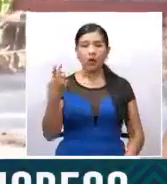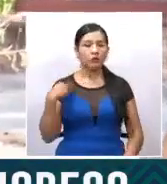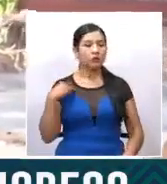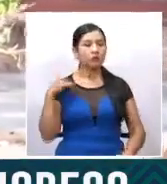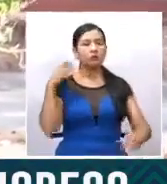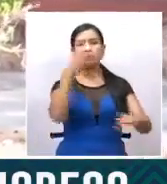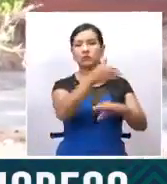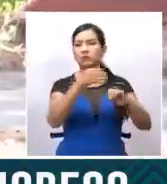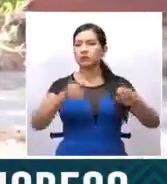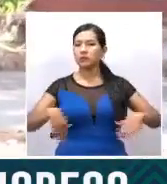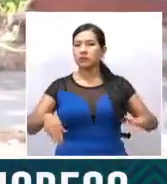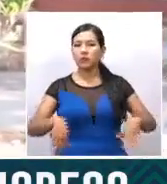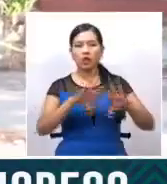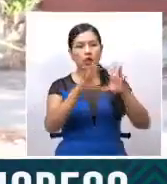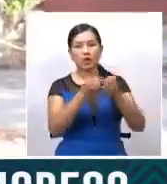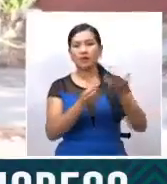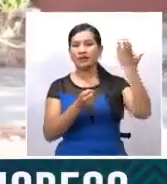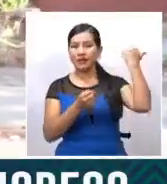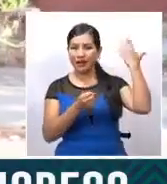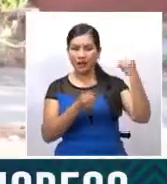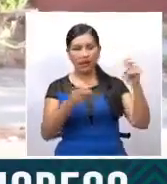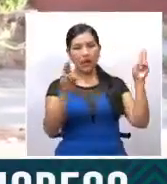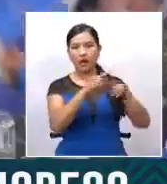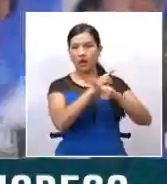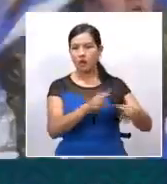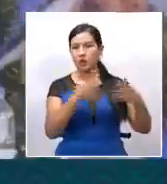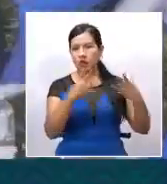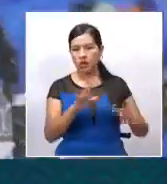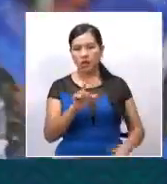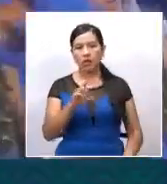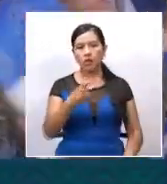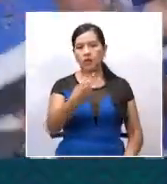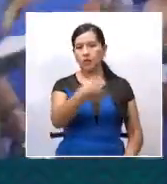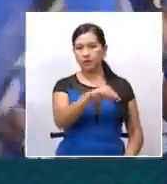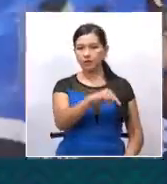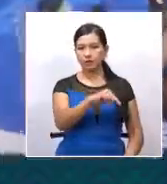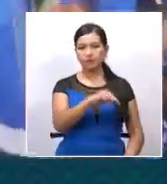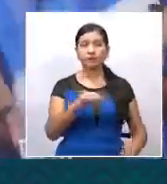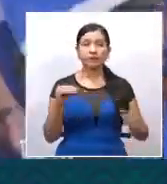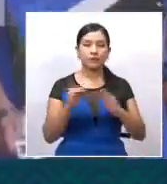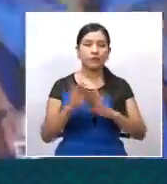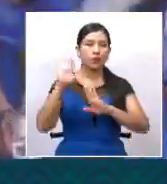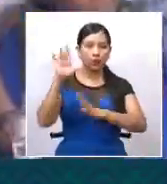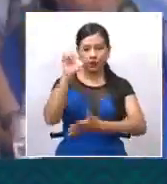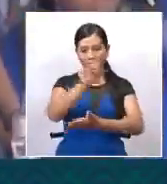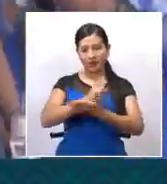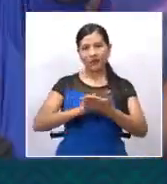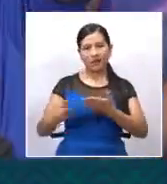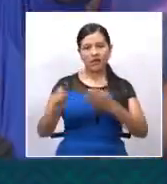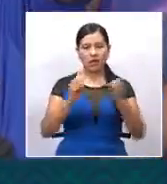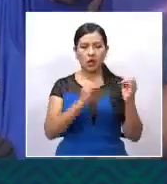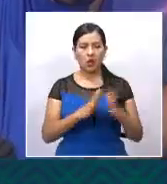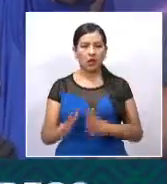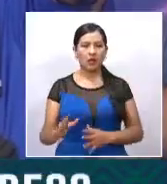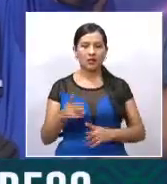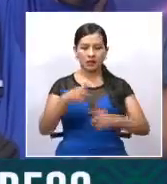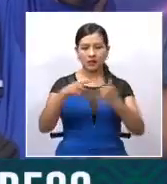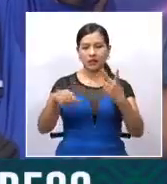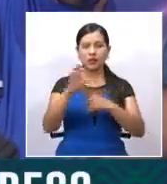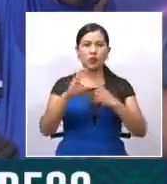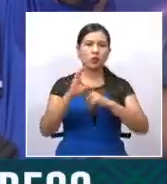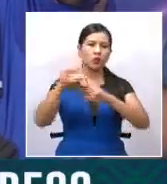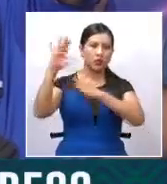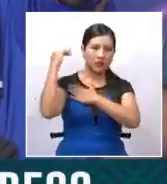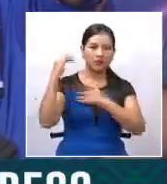dentro del anterior Congreso que fue anulado en la UCAEN. Por su parte, el secretario de Organización de los Interculturales en Santa